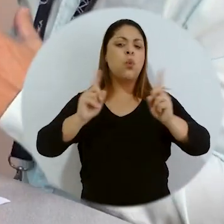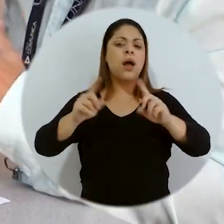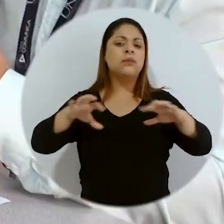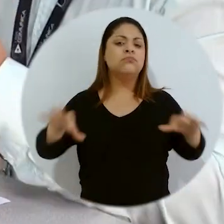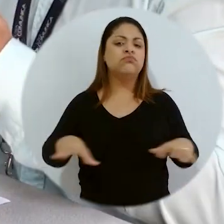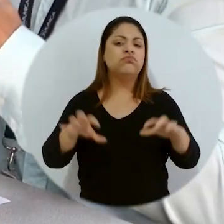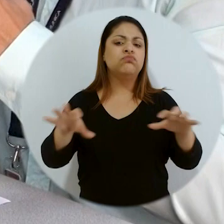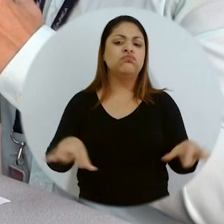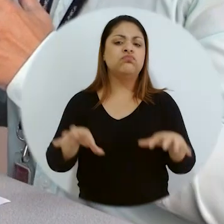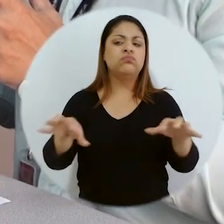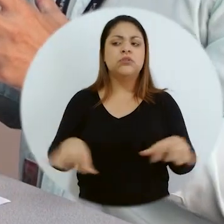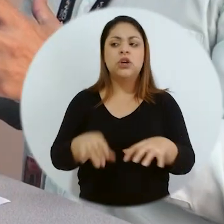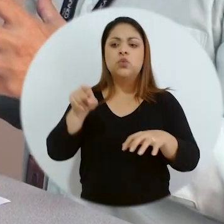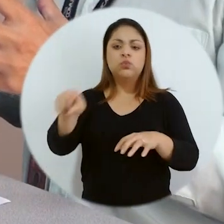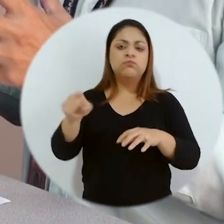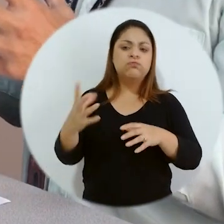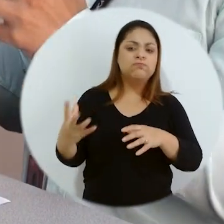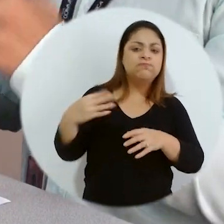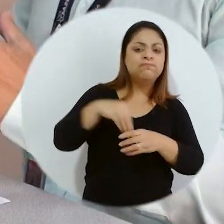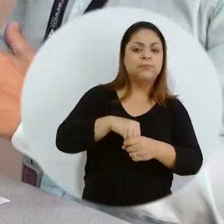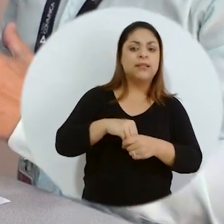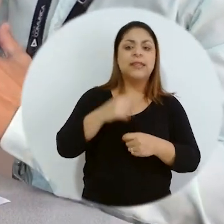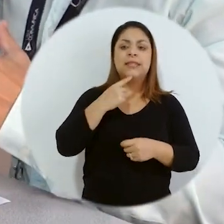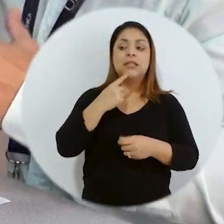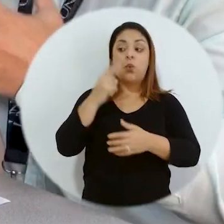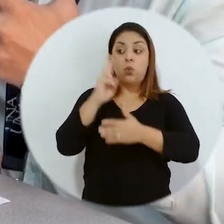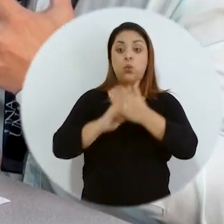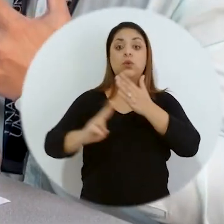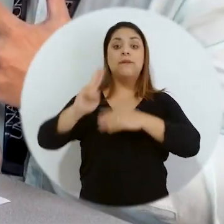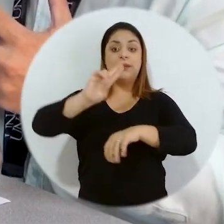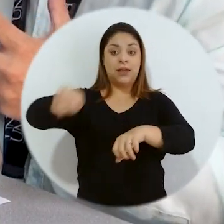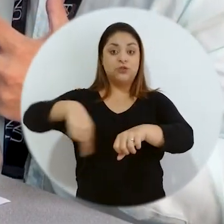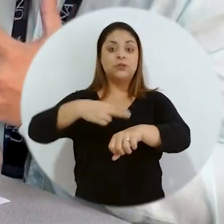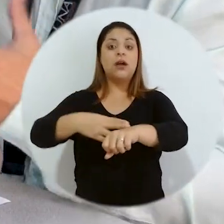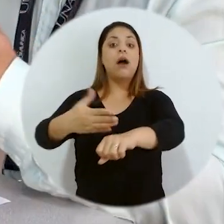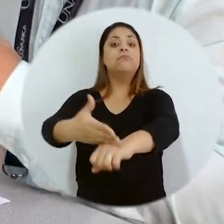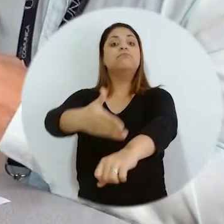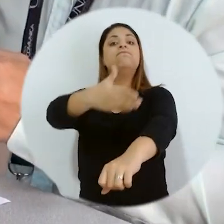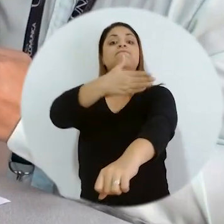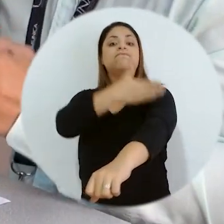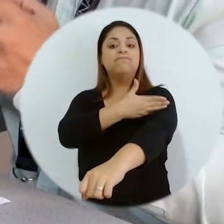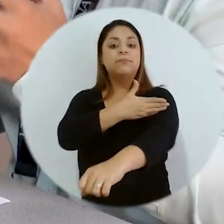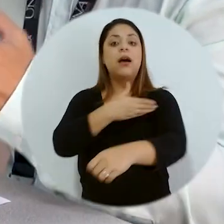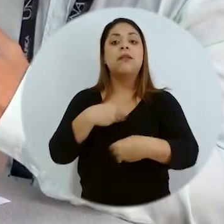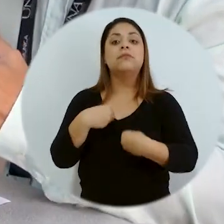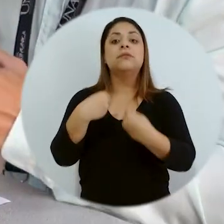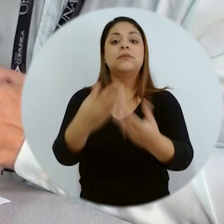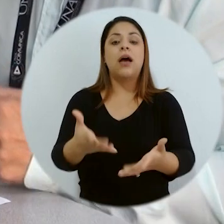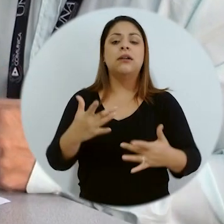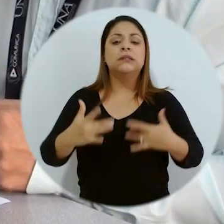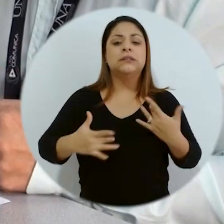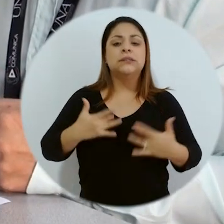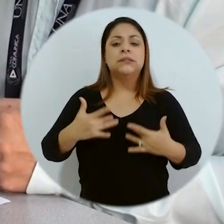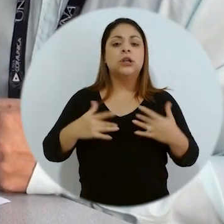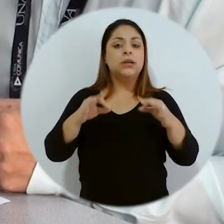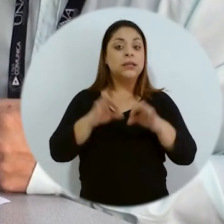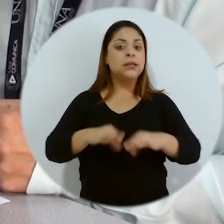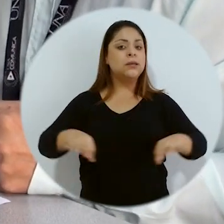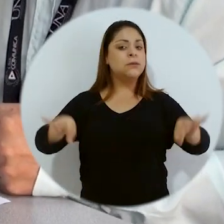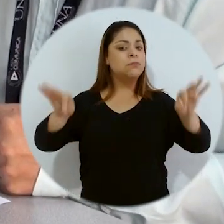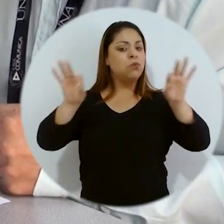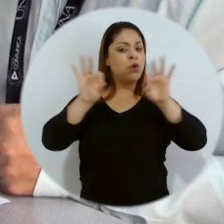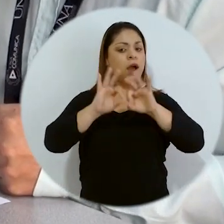¿cuáles acciones se han implementado sobre los cuales uno dice la Universidad Nacional está avanzando? Estamos generando esa sensibilización